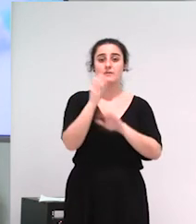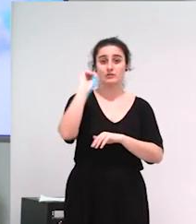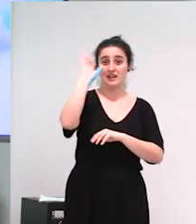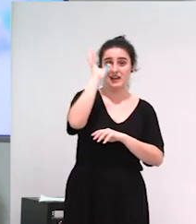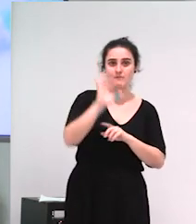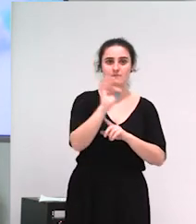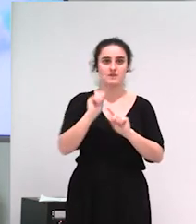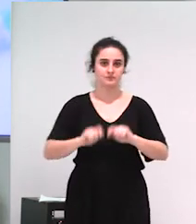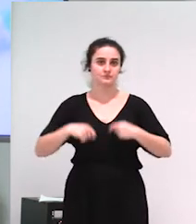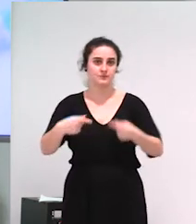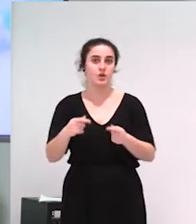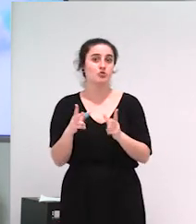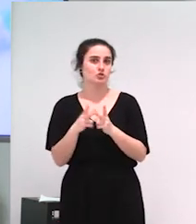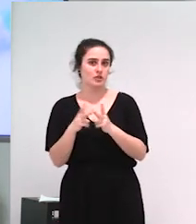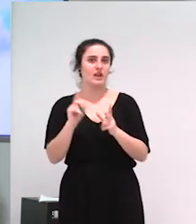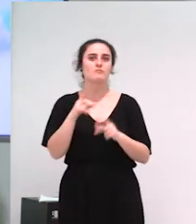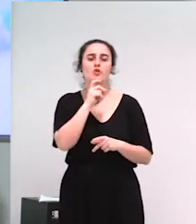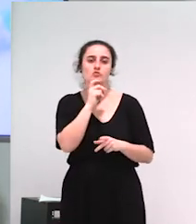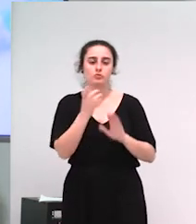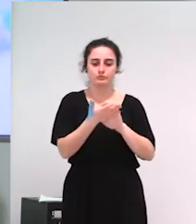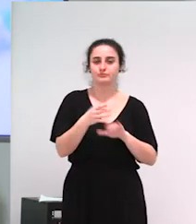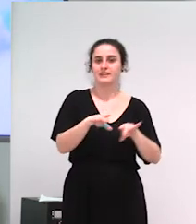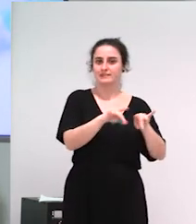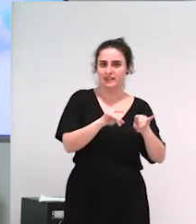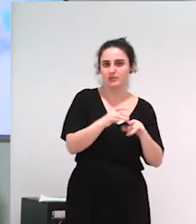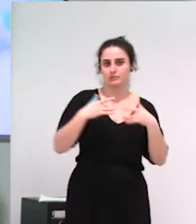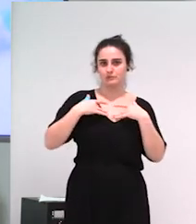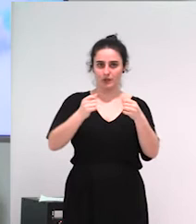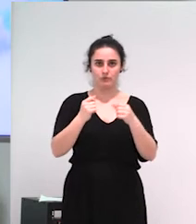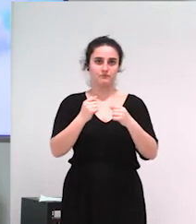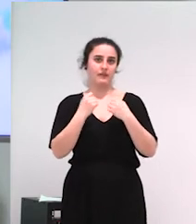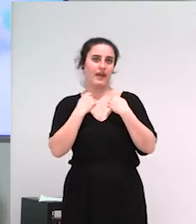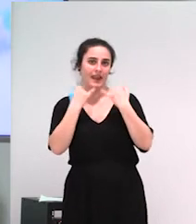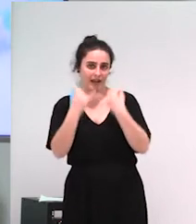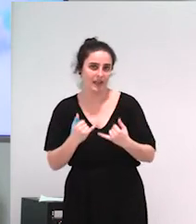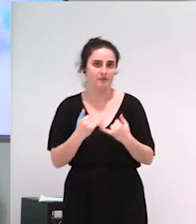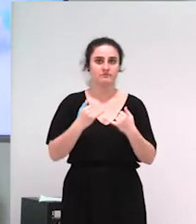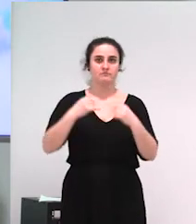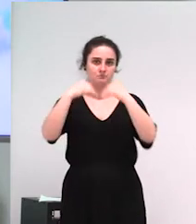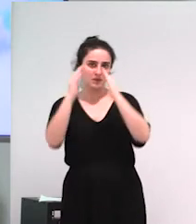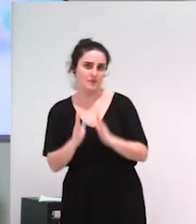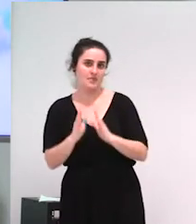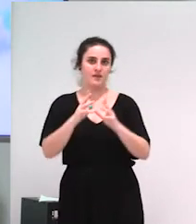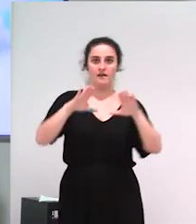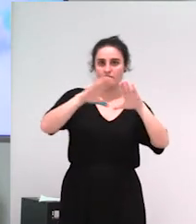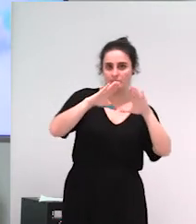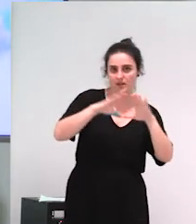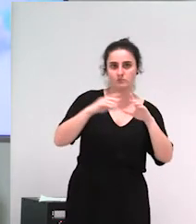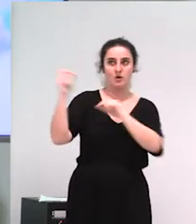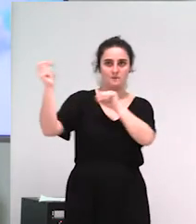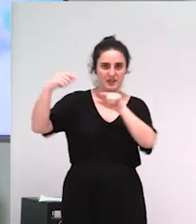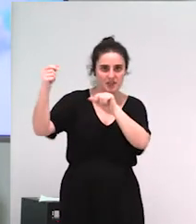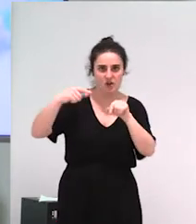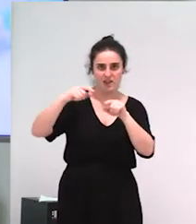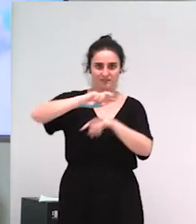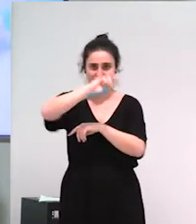pero lo hacemos hablando de territorio, de salud, de energía, de agua, vivienda, feminismos, migraciones, disidencias. Y para